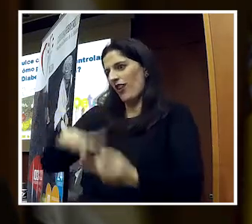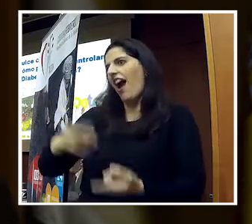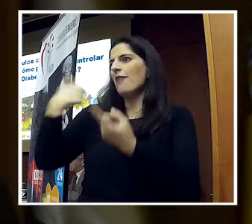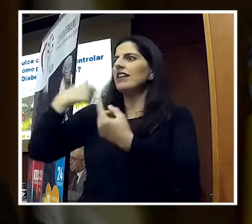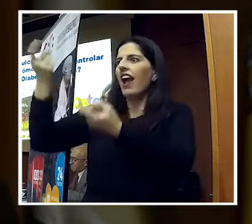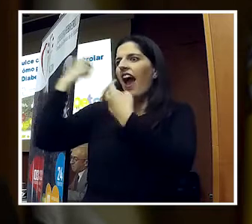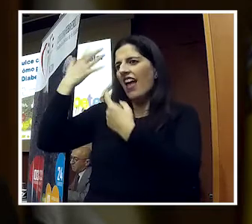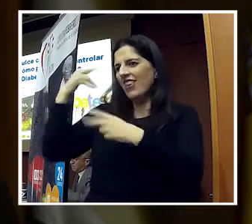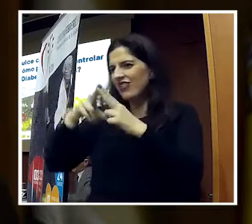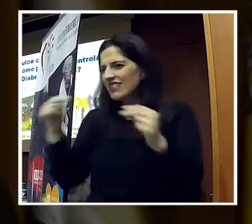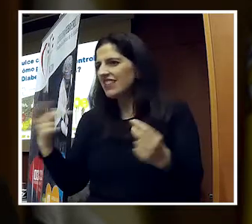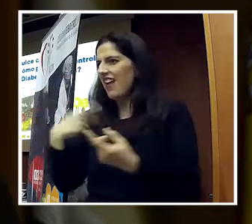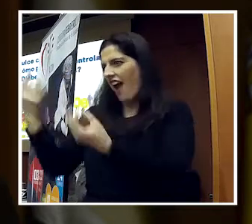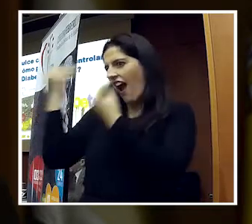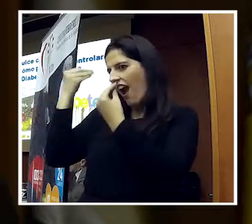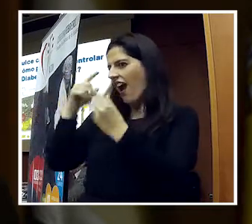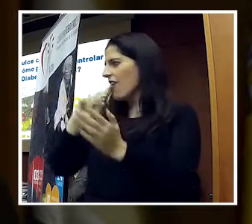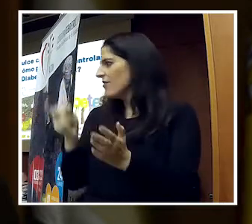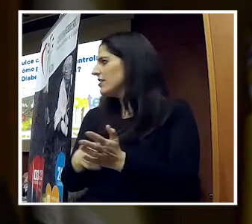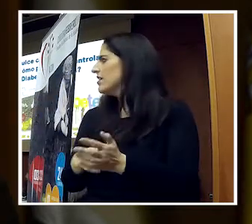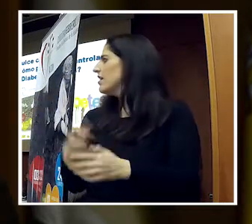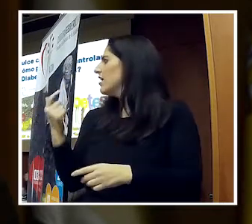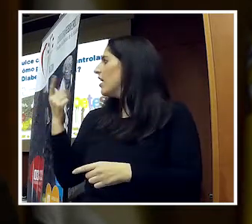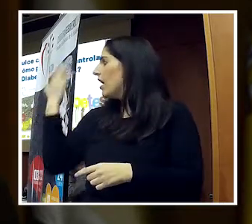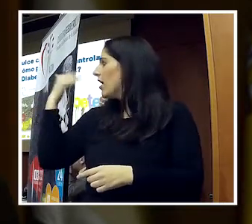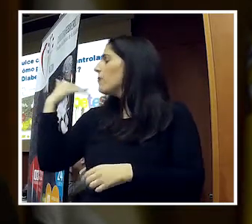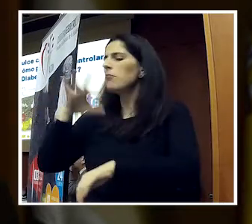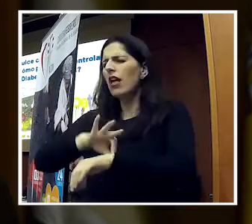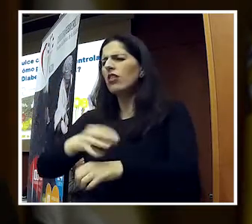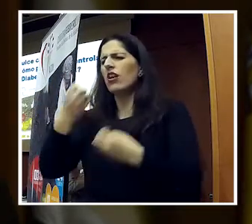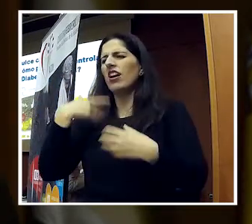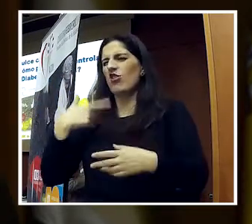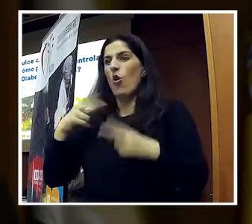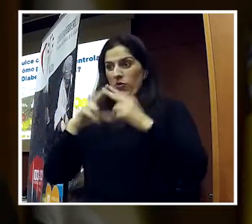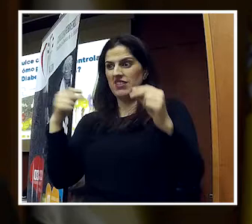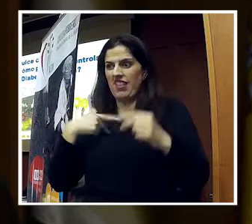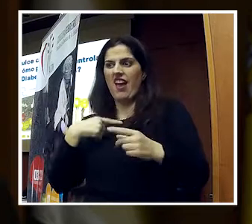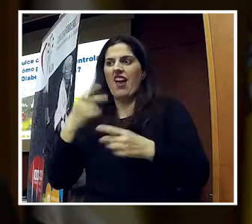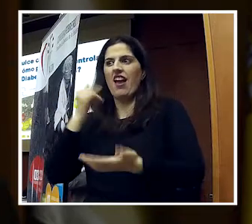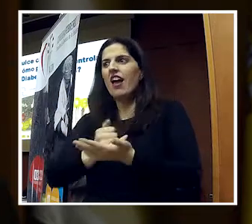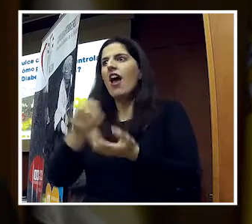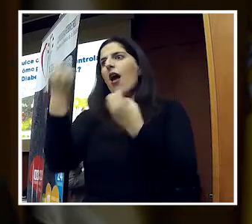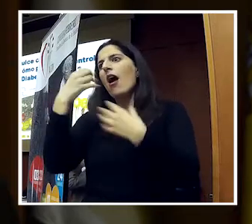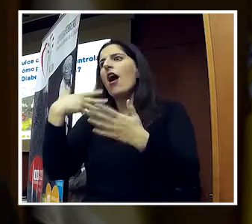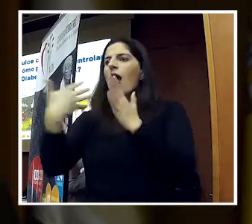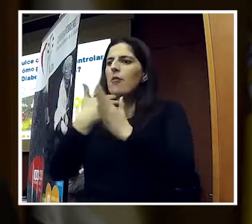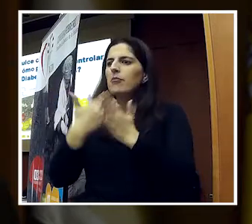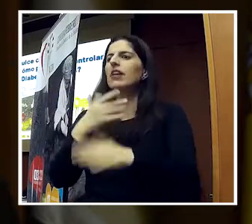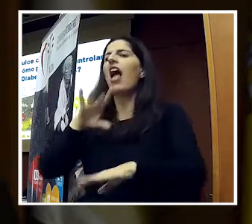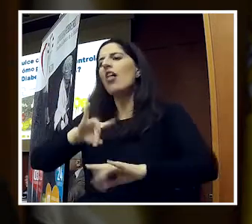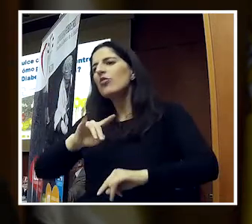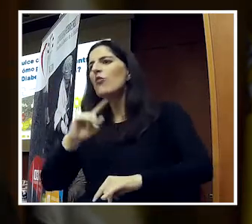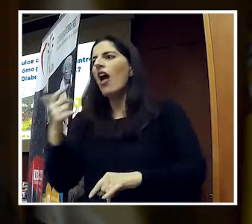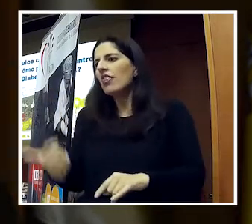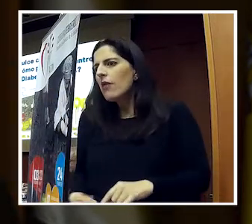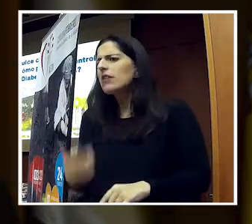fueron. Y no hace mucho tiempo el doctor Pérez Jiménez me contaba en las clases de la Facultad de Medicina que era la diabetes, ¿no? Y la importancia que esto tenía